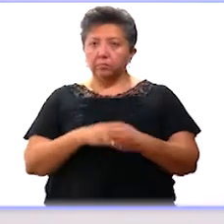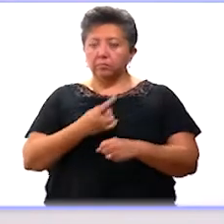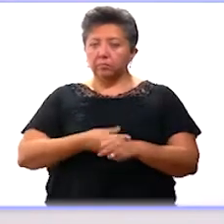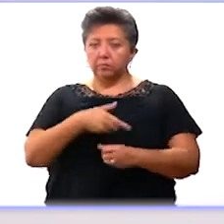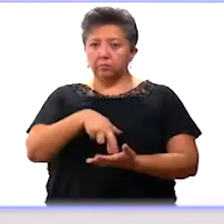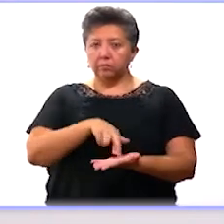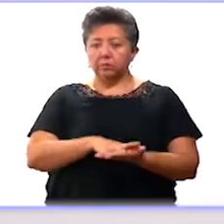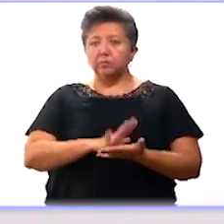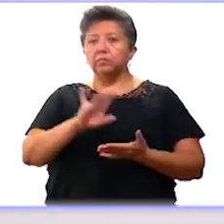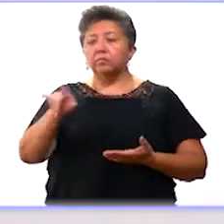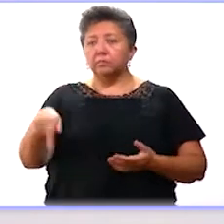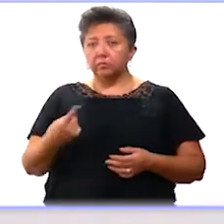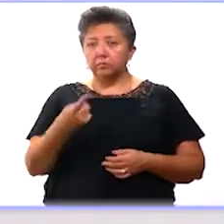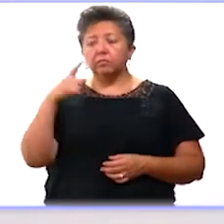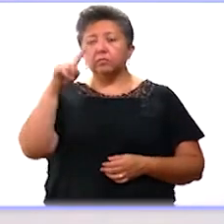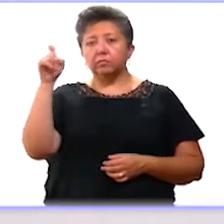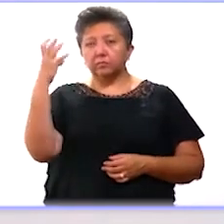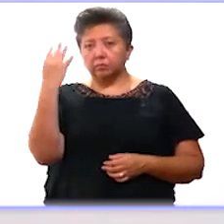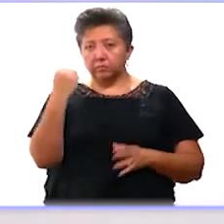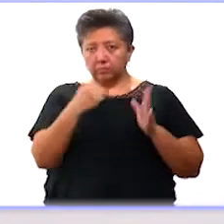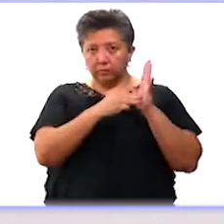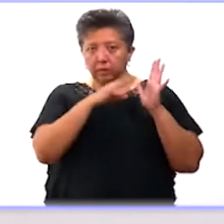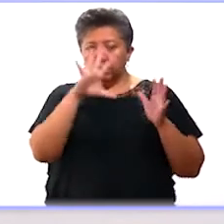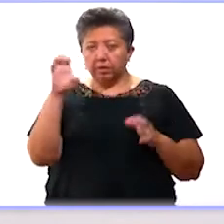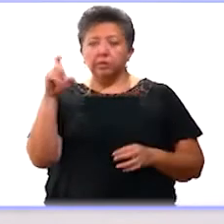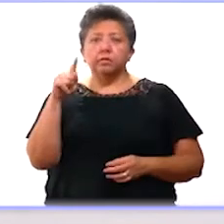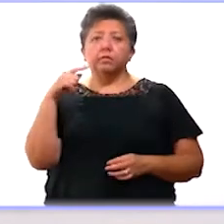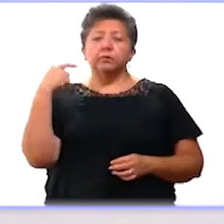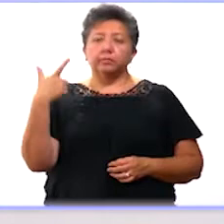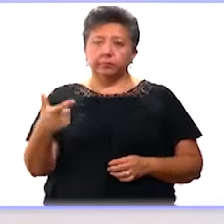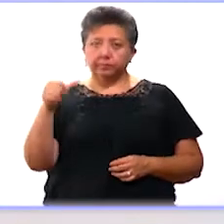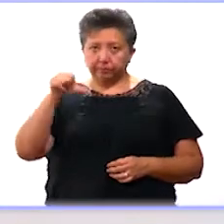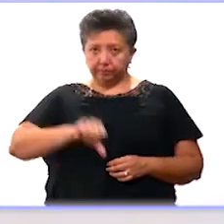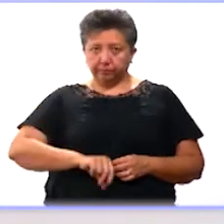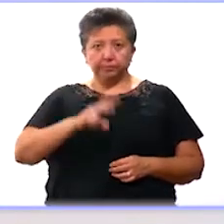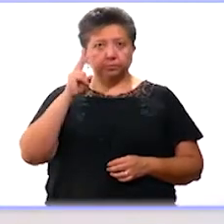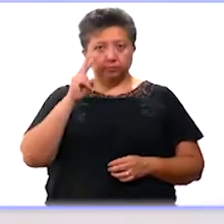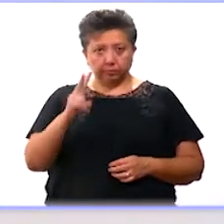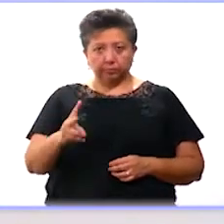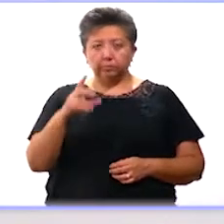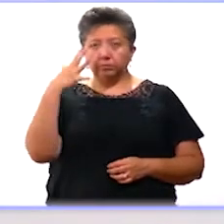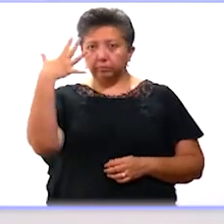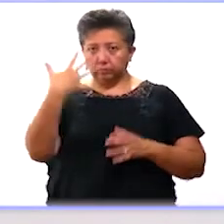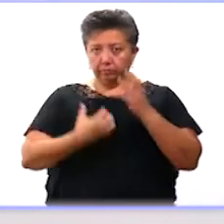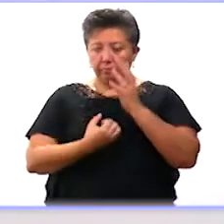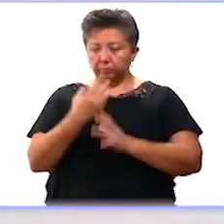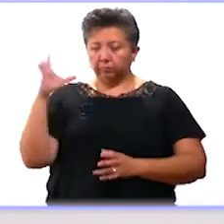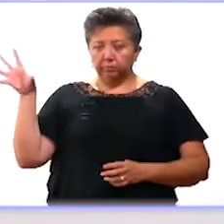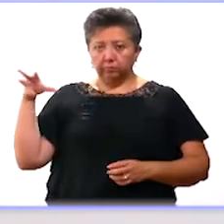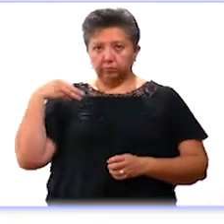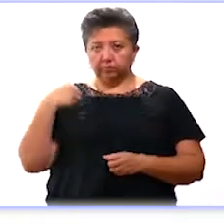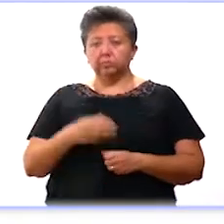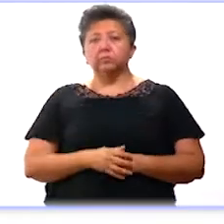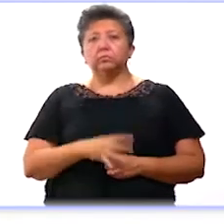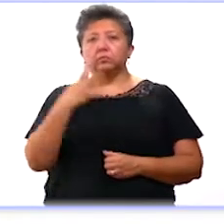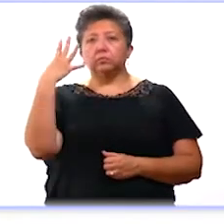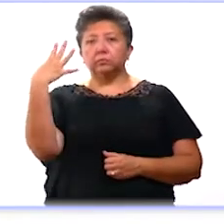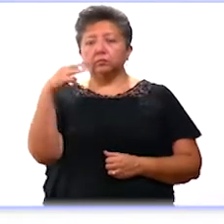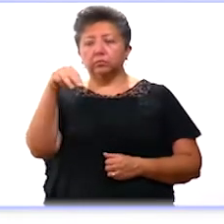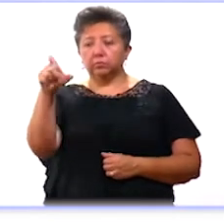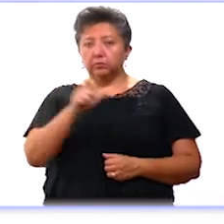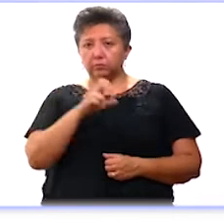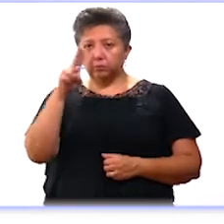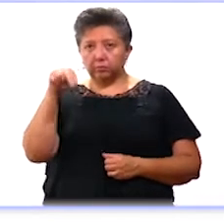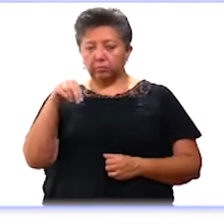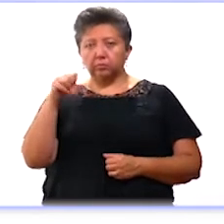contagios registrados, que es de 109.577. Hoy se detectaron 5 nuevos contagios de coronavirus, 4 en